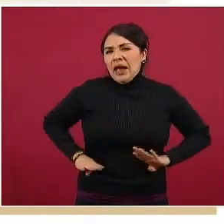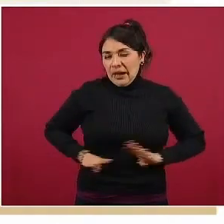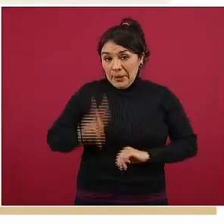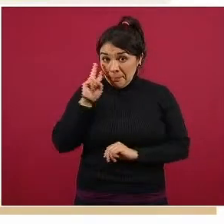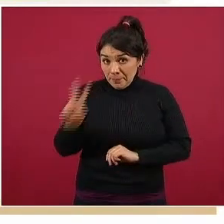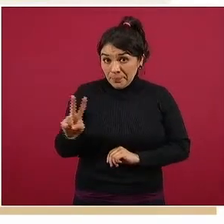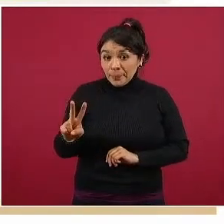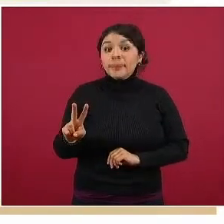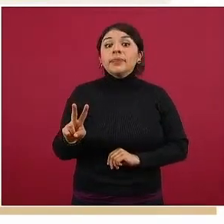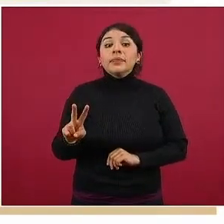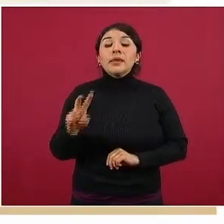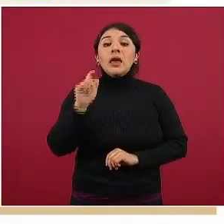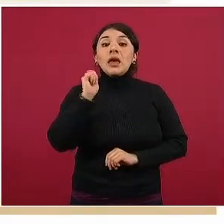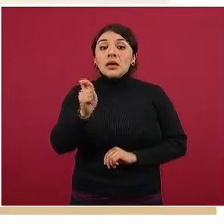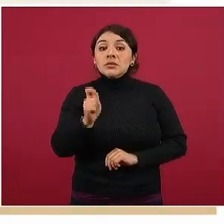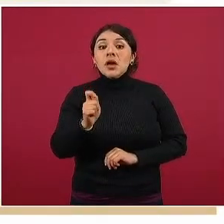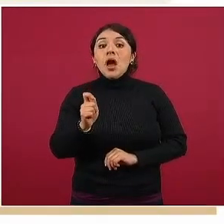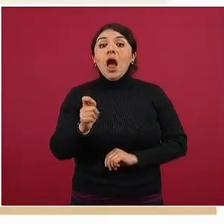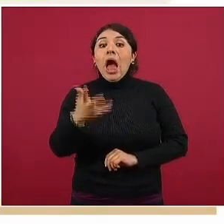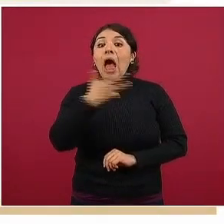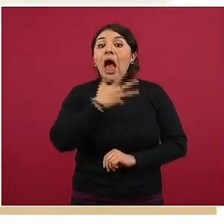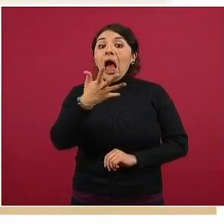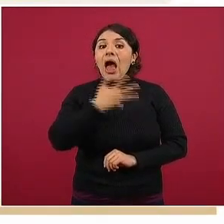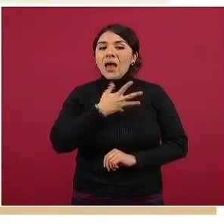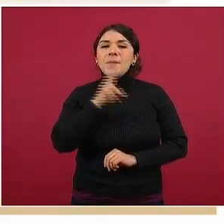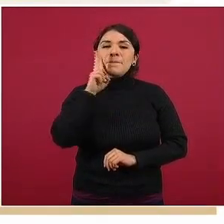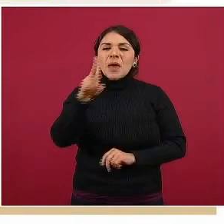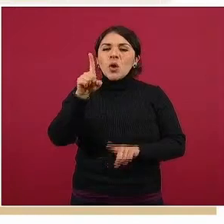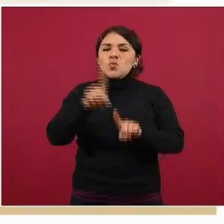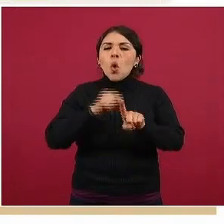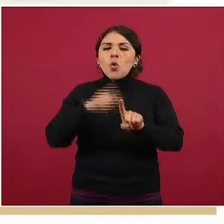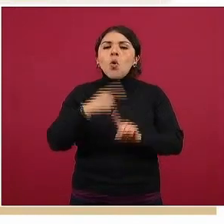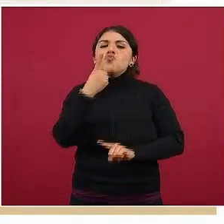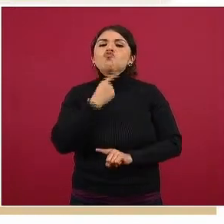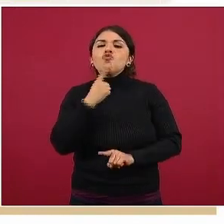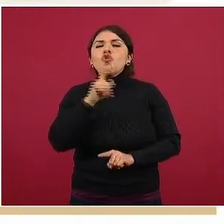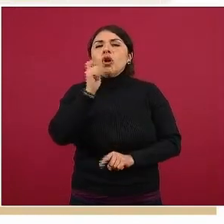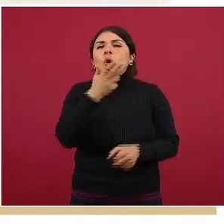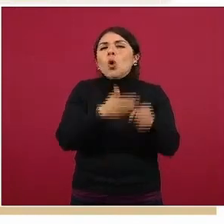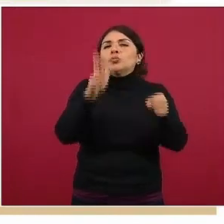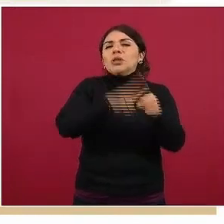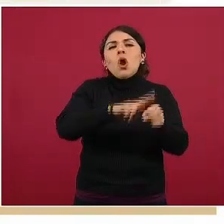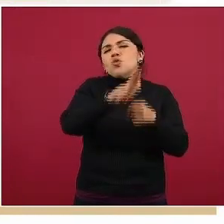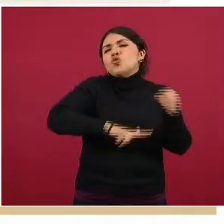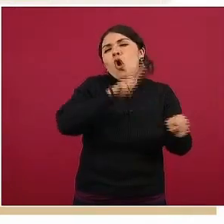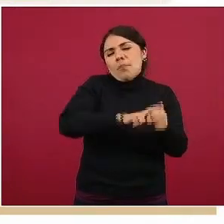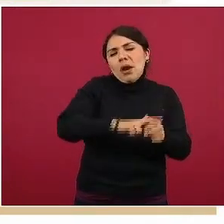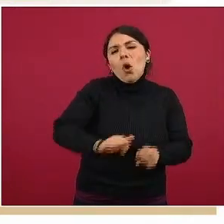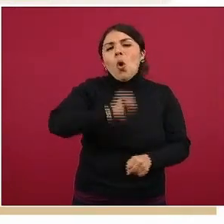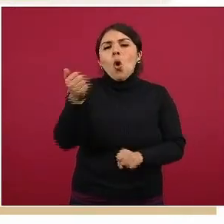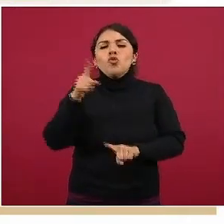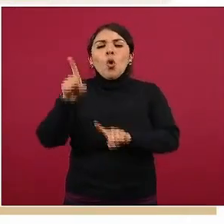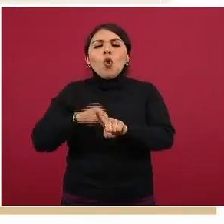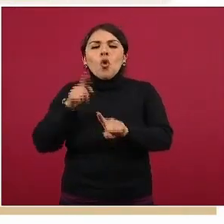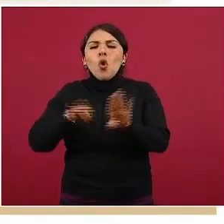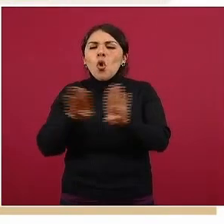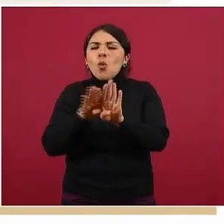en su capacidad, que es la roja para hospitalización general, como el color turquesa,